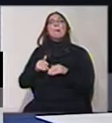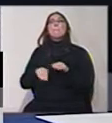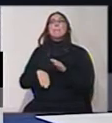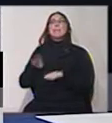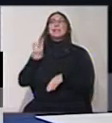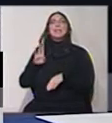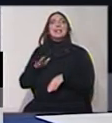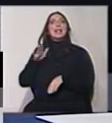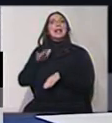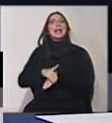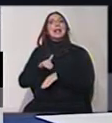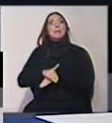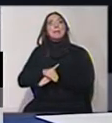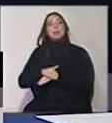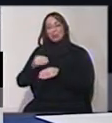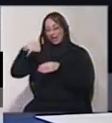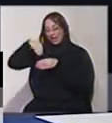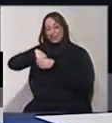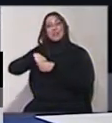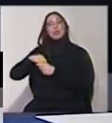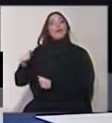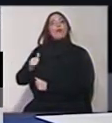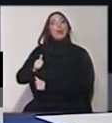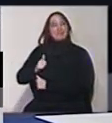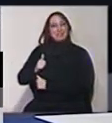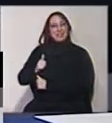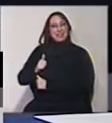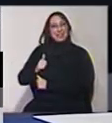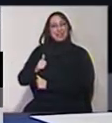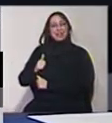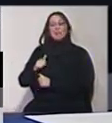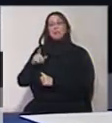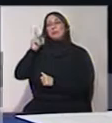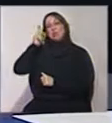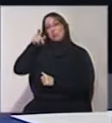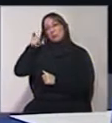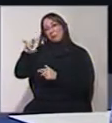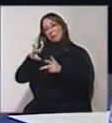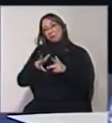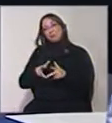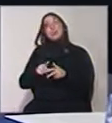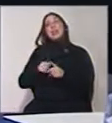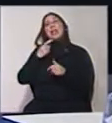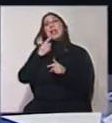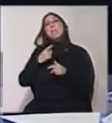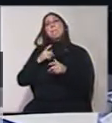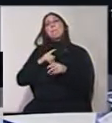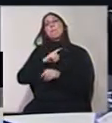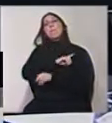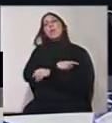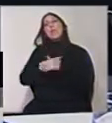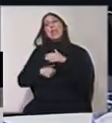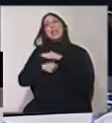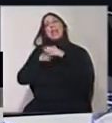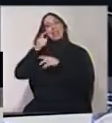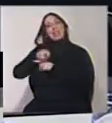responsabilidades e injerencia interna a las Fuerzas Armadas. ¿No? El diputado decía el proyecto presentado por el Poder Ejecutivo, proyecto